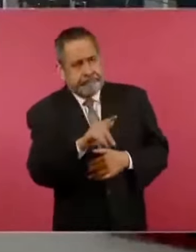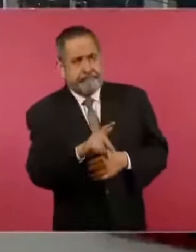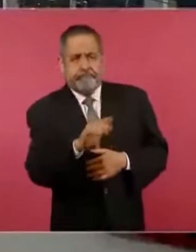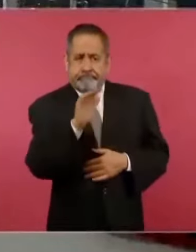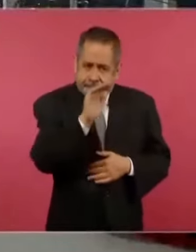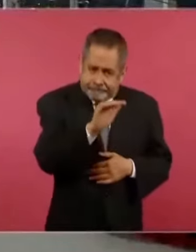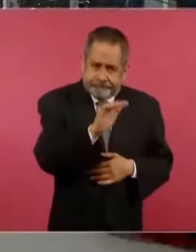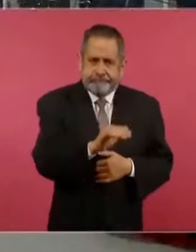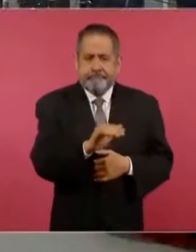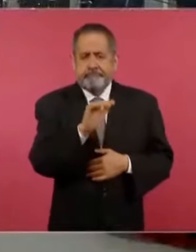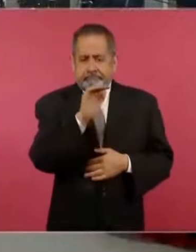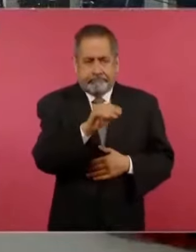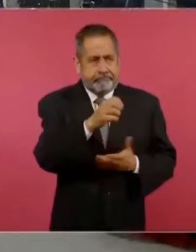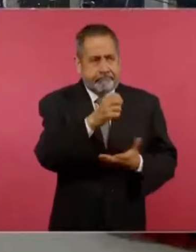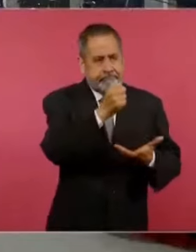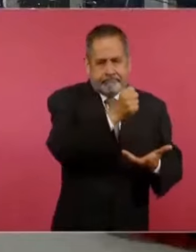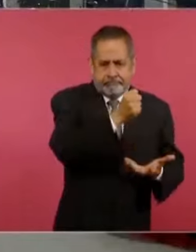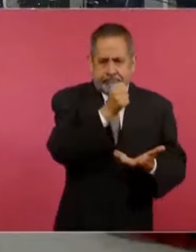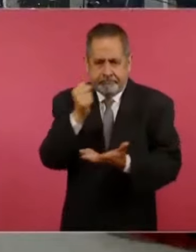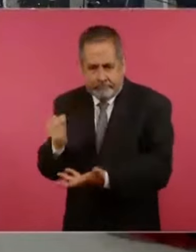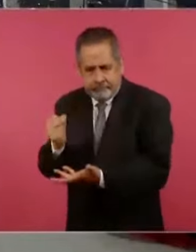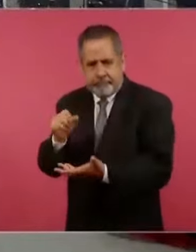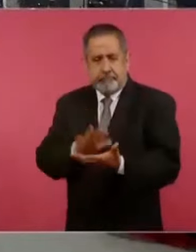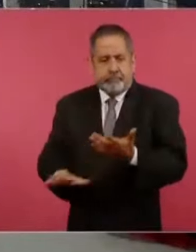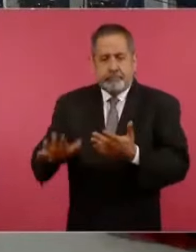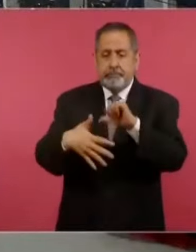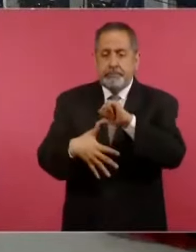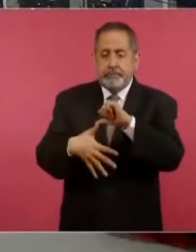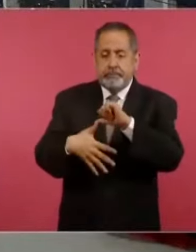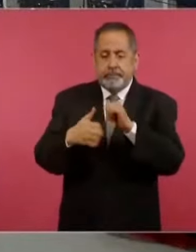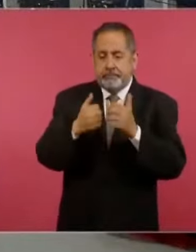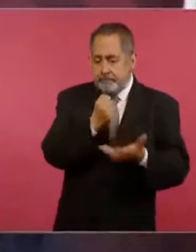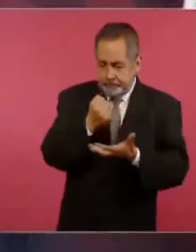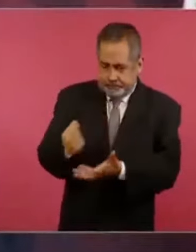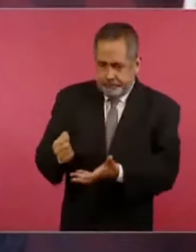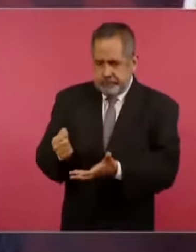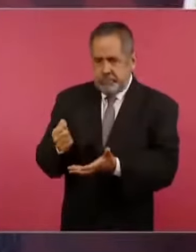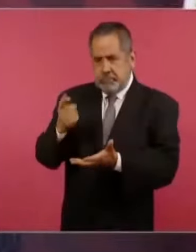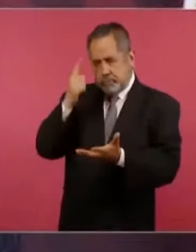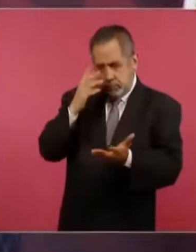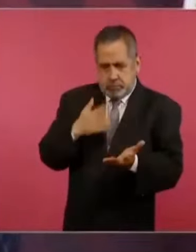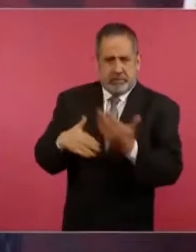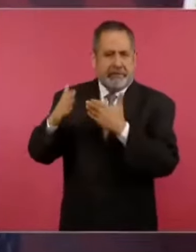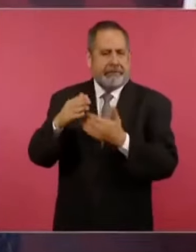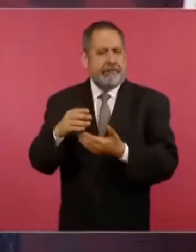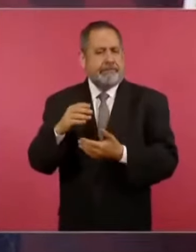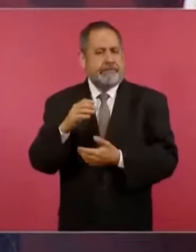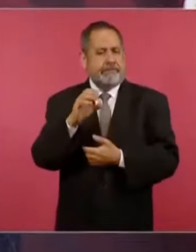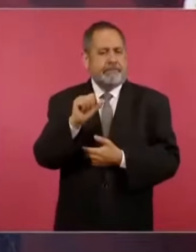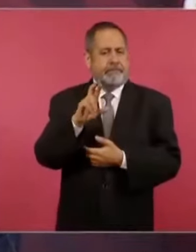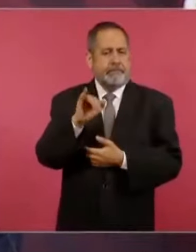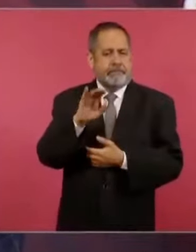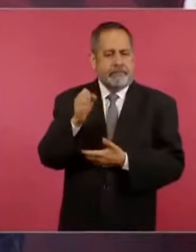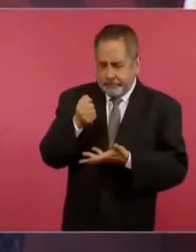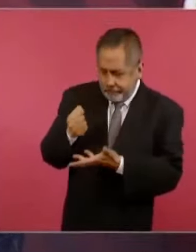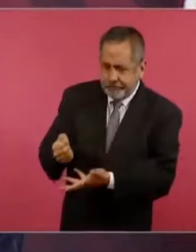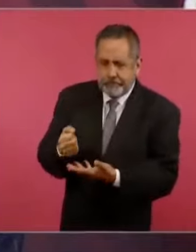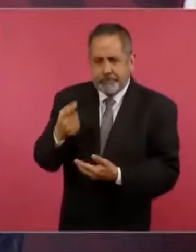recursos a los pueblos de América Latina, del Caribe, para enfrentar